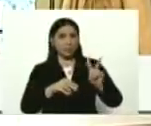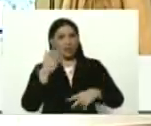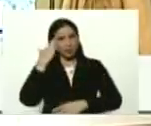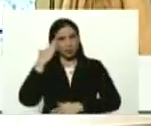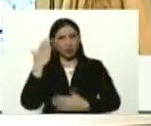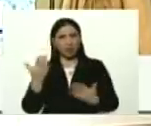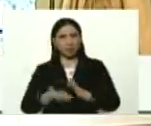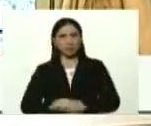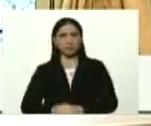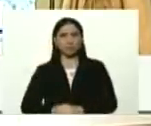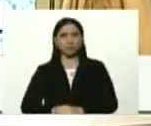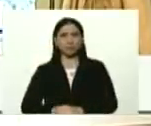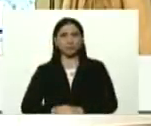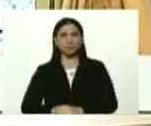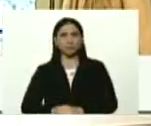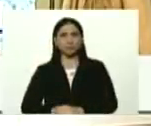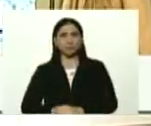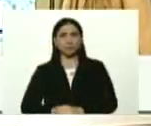¿Verdad?